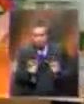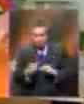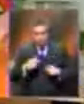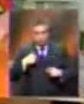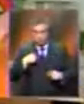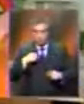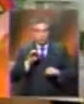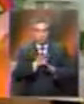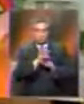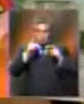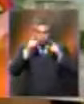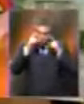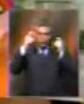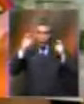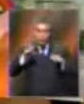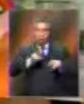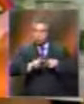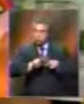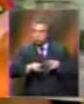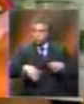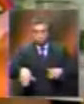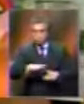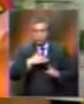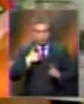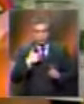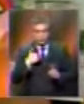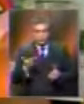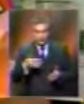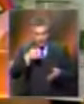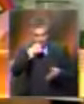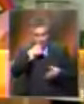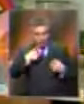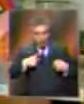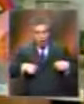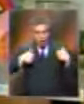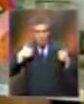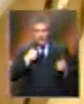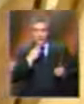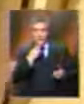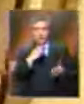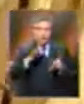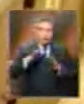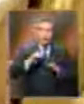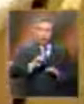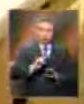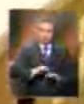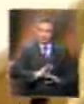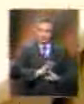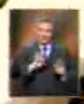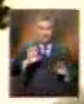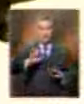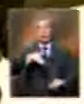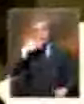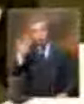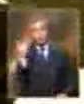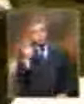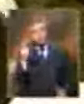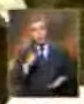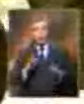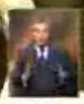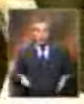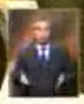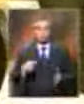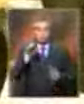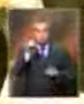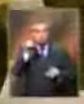que yo creo que no me hubiera imaginado. O sea, por lo menos en esta etapa de mi vida no. Tal vez en la universidad. Bueno,